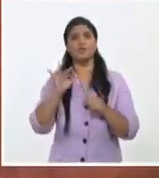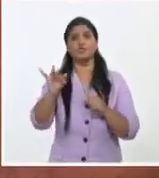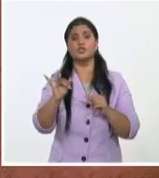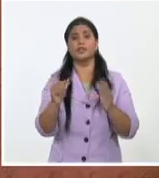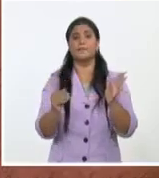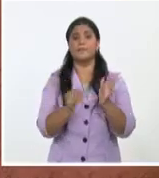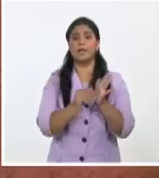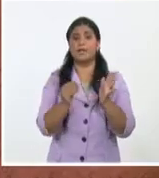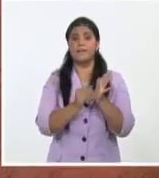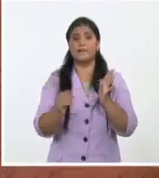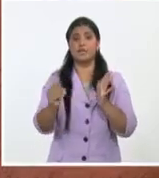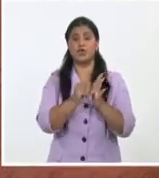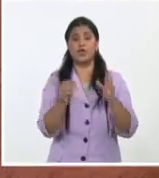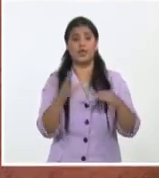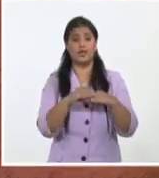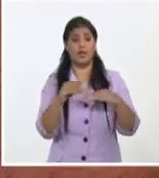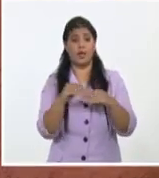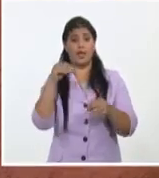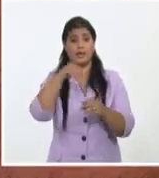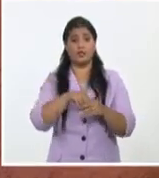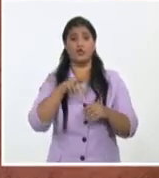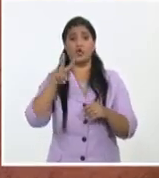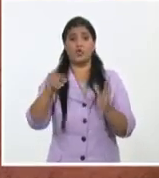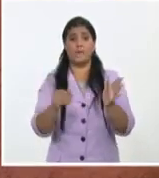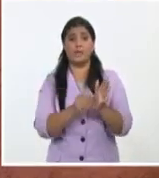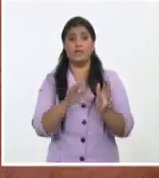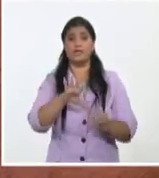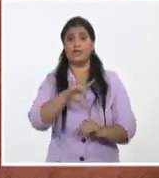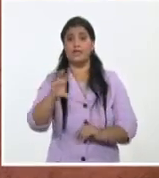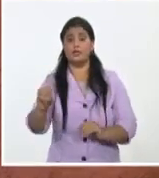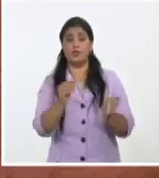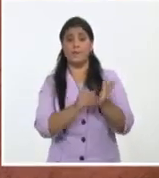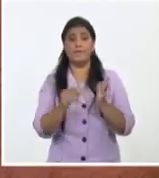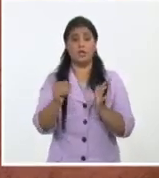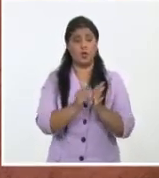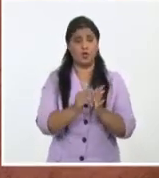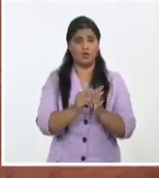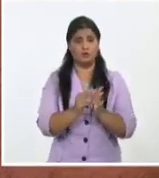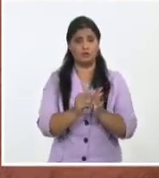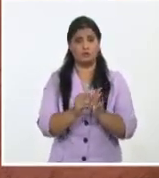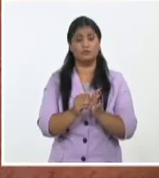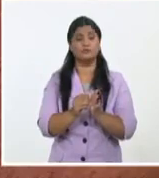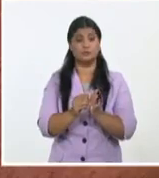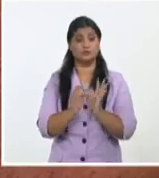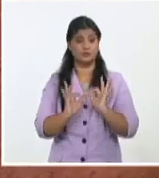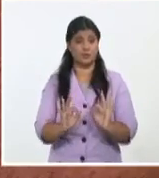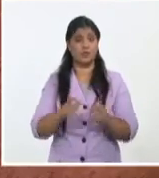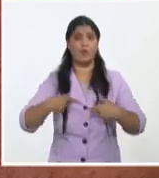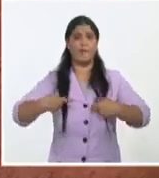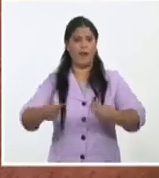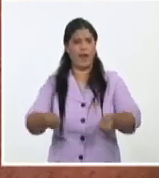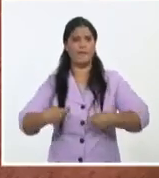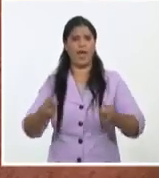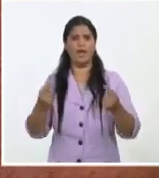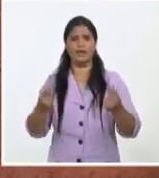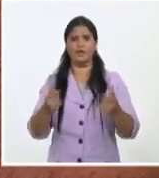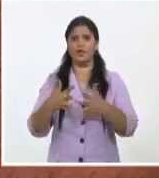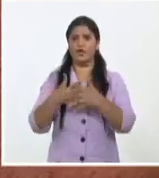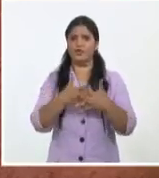estos 2.500 millones son financiados por el gobierno americano y más de 500 millones por la propia